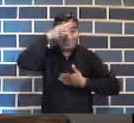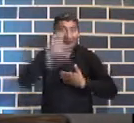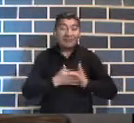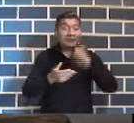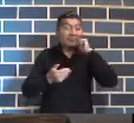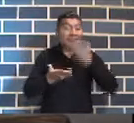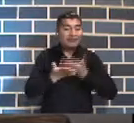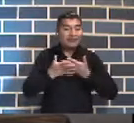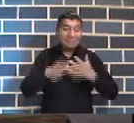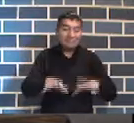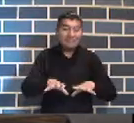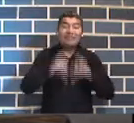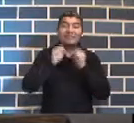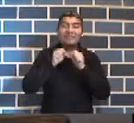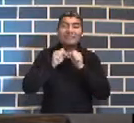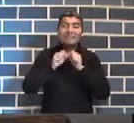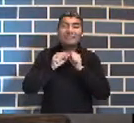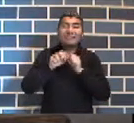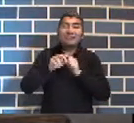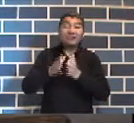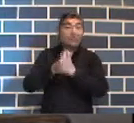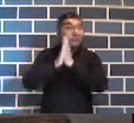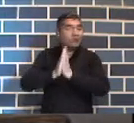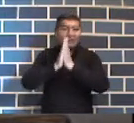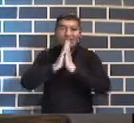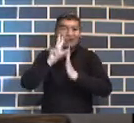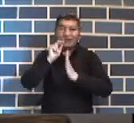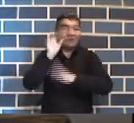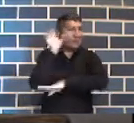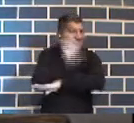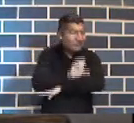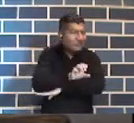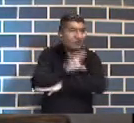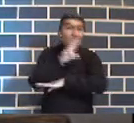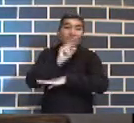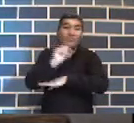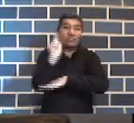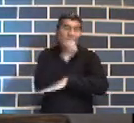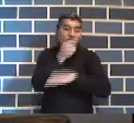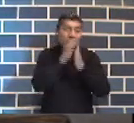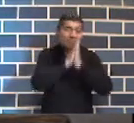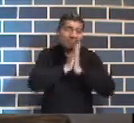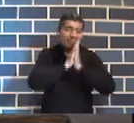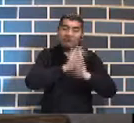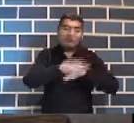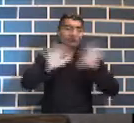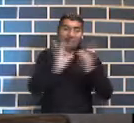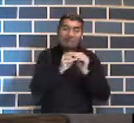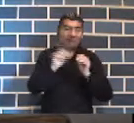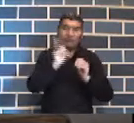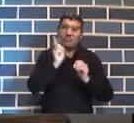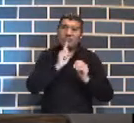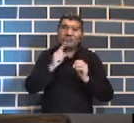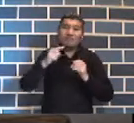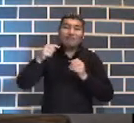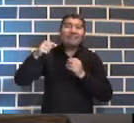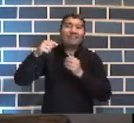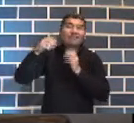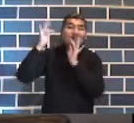y a la oración no es una obligación no es un simple rezo es relación